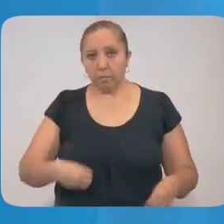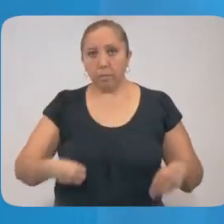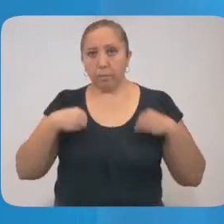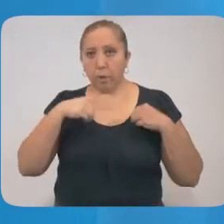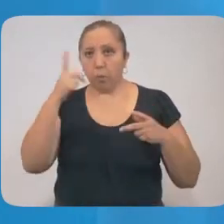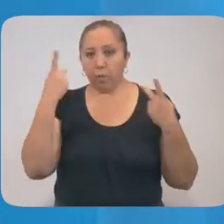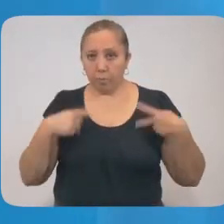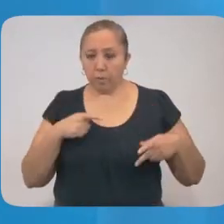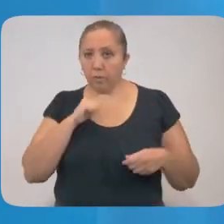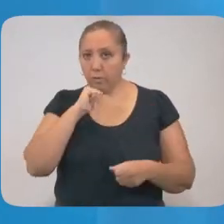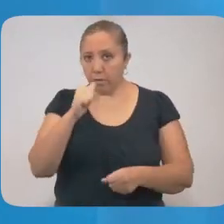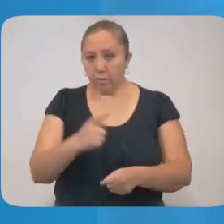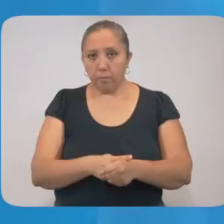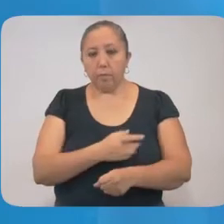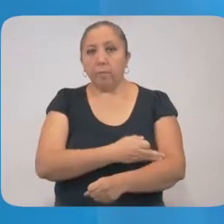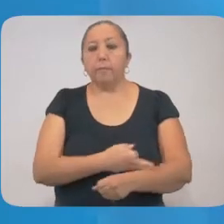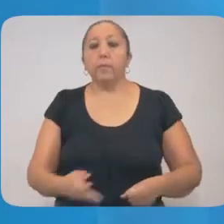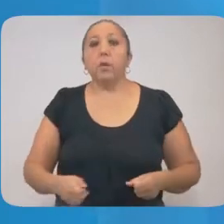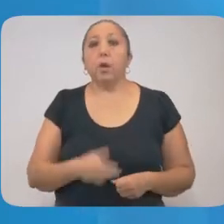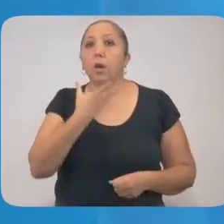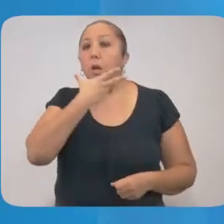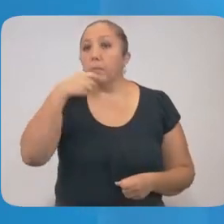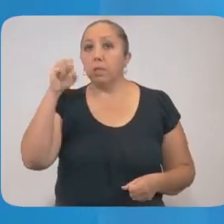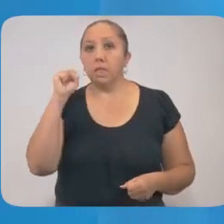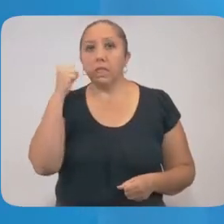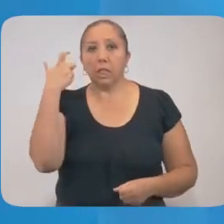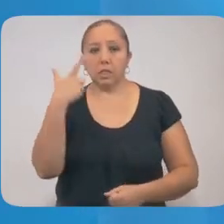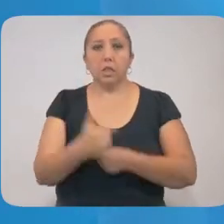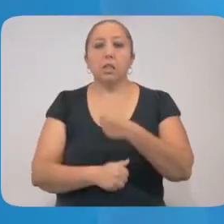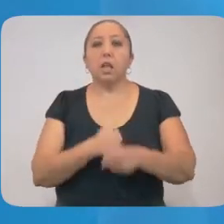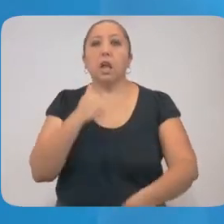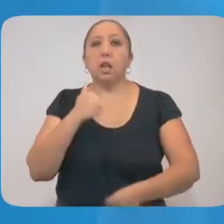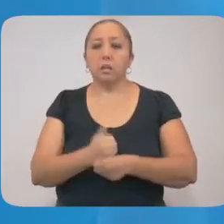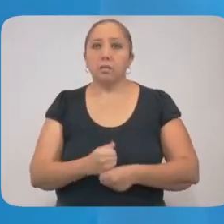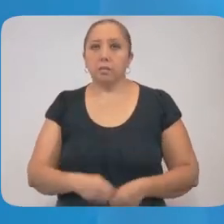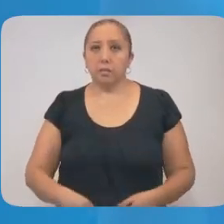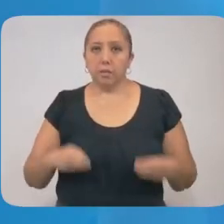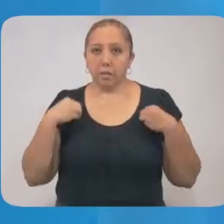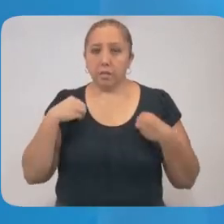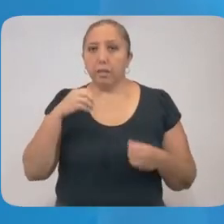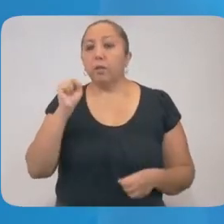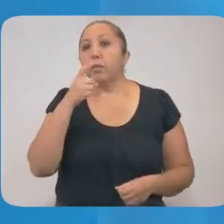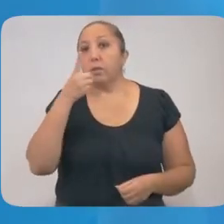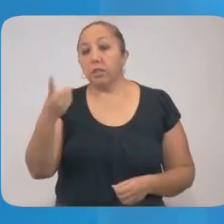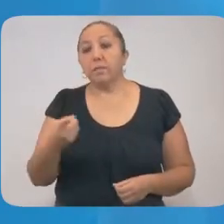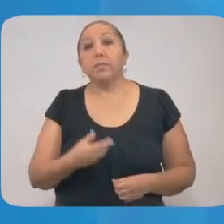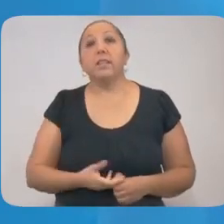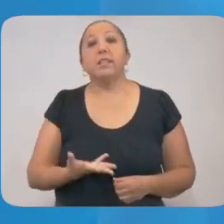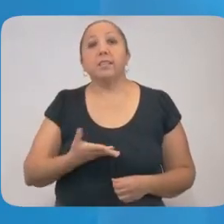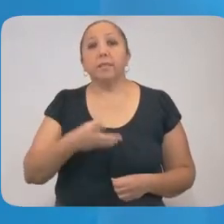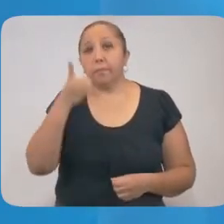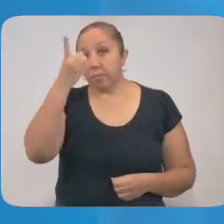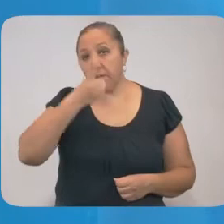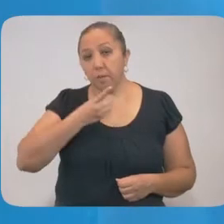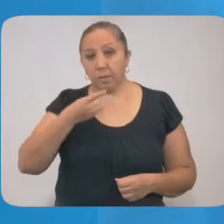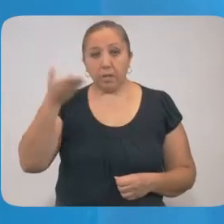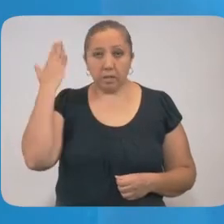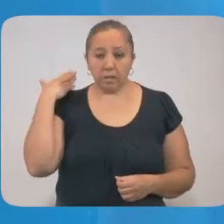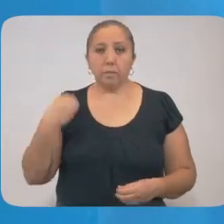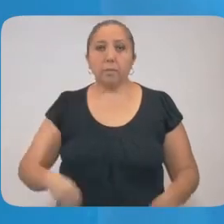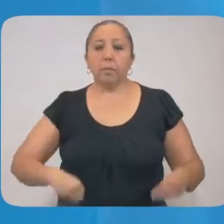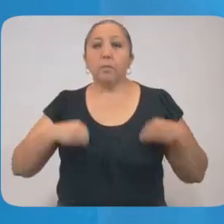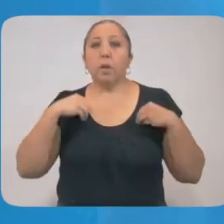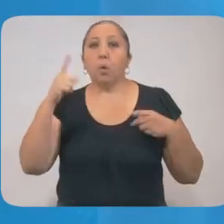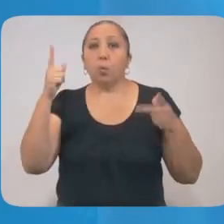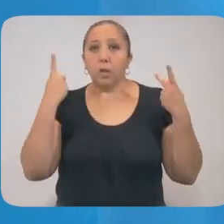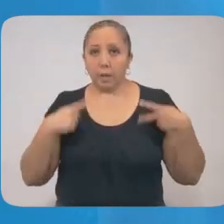con una persona sin síntomas. Hombre de 67 años, originario y residente de Durango, con hipertensión y diabetes. El paciente convivía